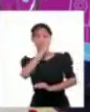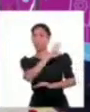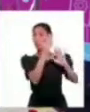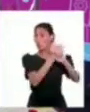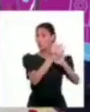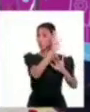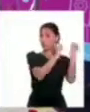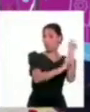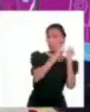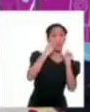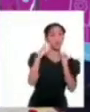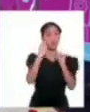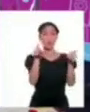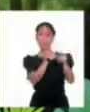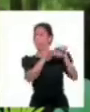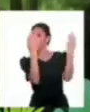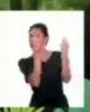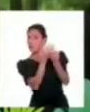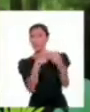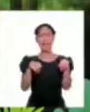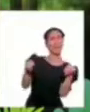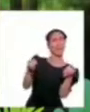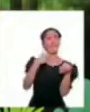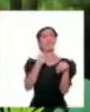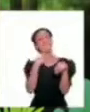esposos, hermanos o parientes.